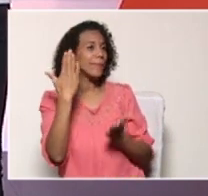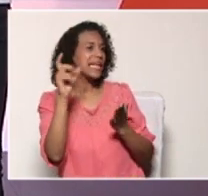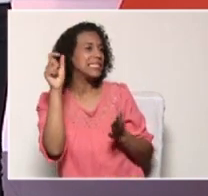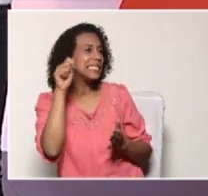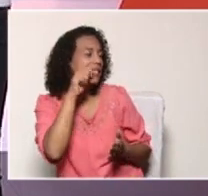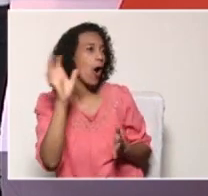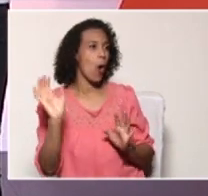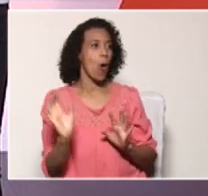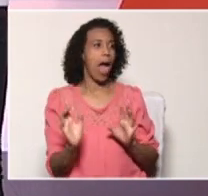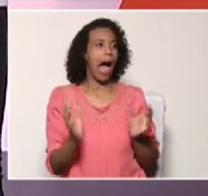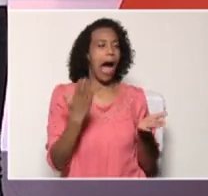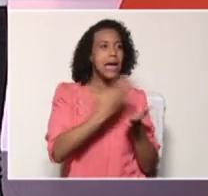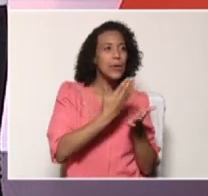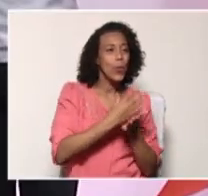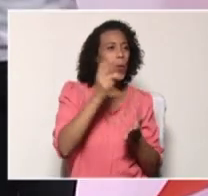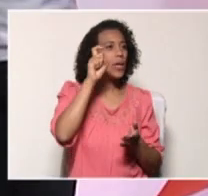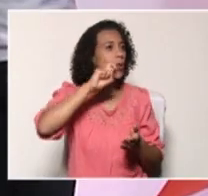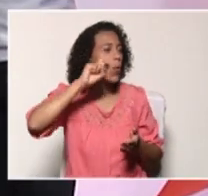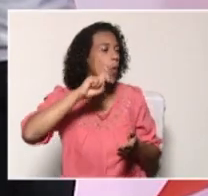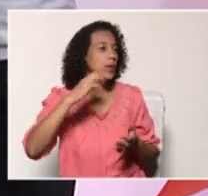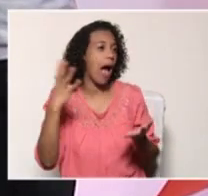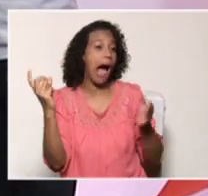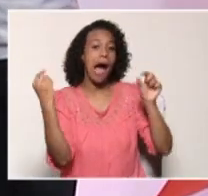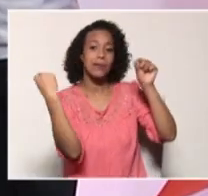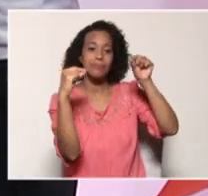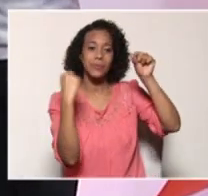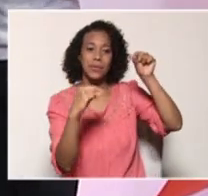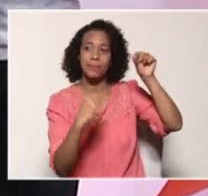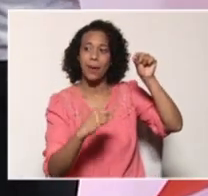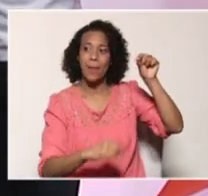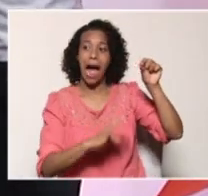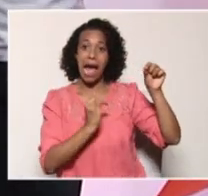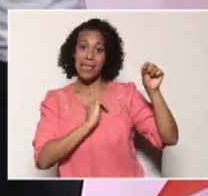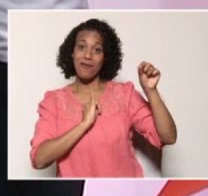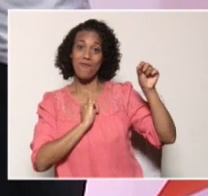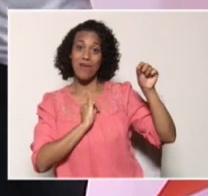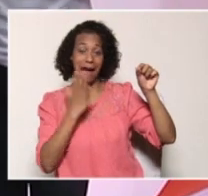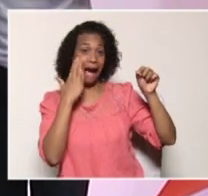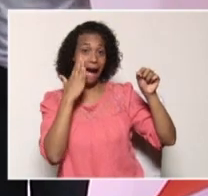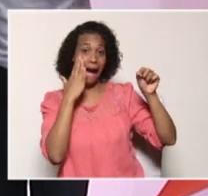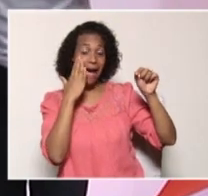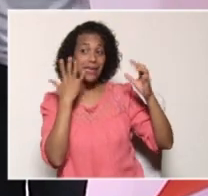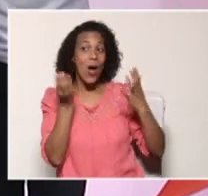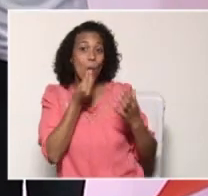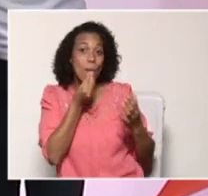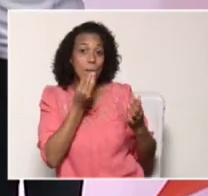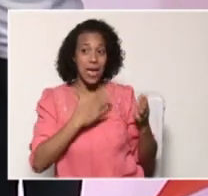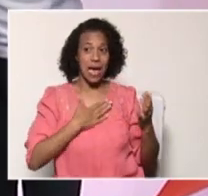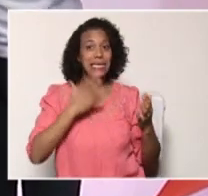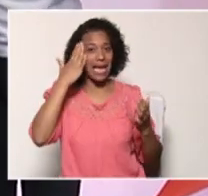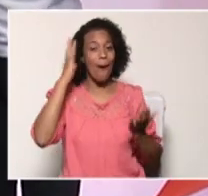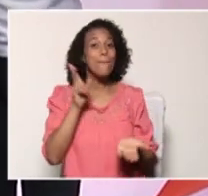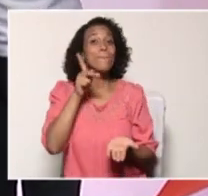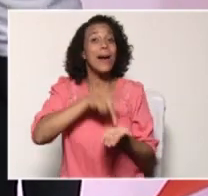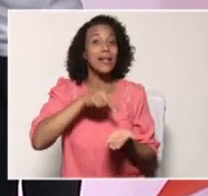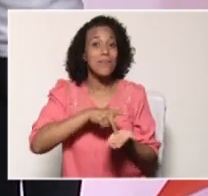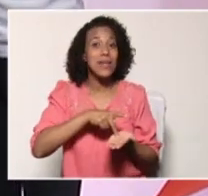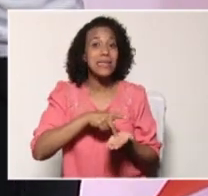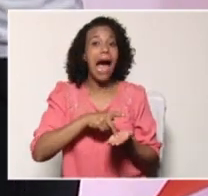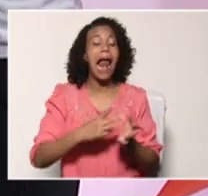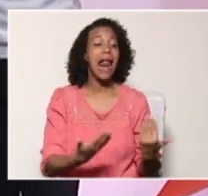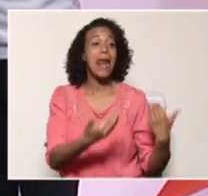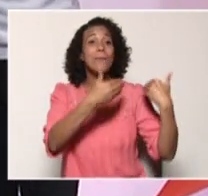en la medida que nuestro presupuesto alcance, y entonces él se siente identificado con su alimentación, con el proceso